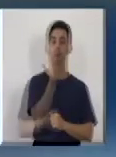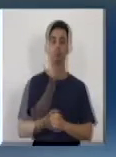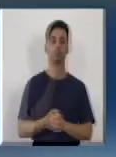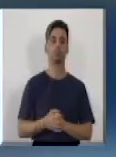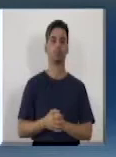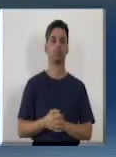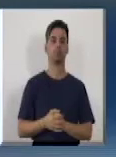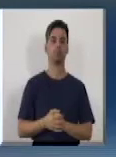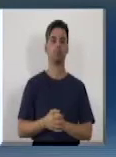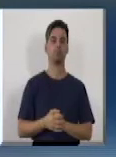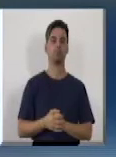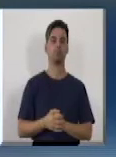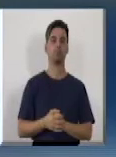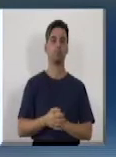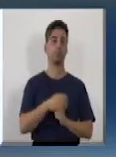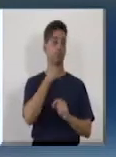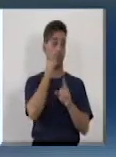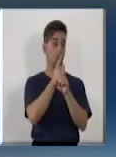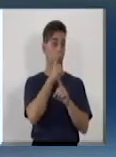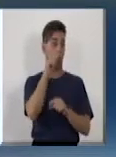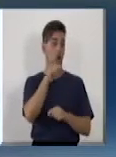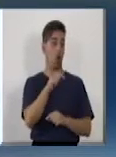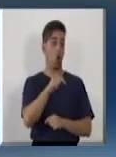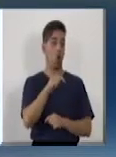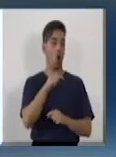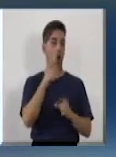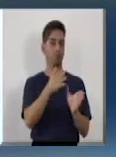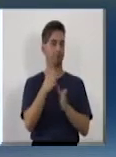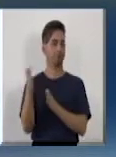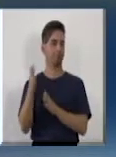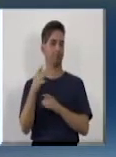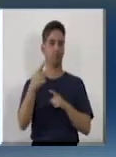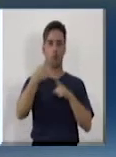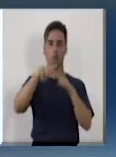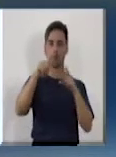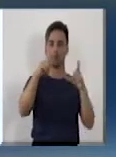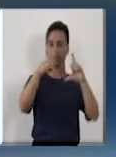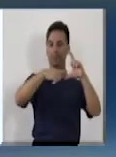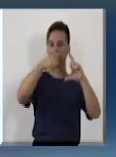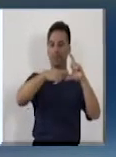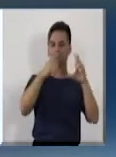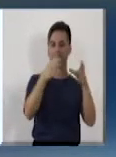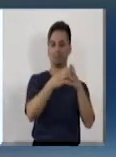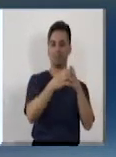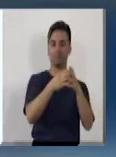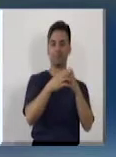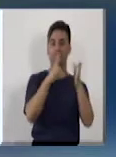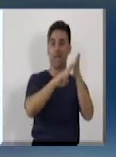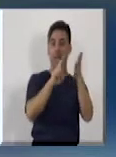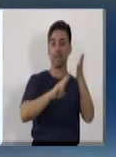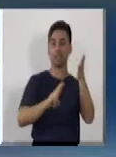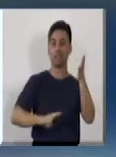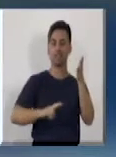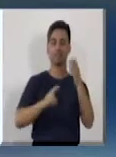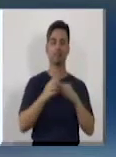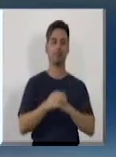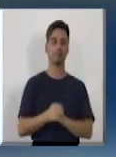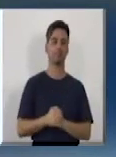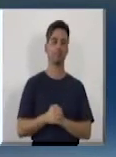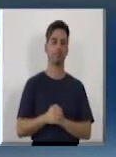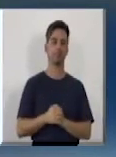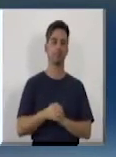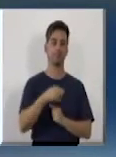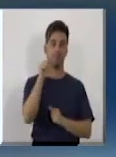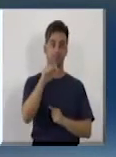tanto, en el encuentro de hoy vamos a comenzar a trabajar la unidad número 2, electricidad y circuitos eléctricos, que